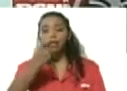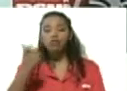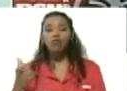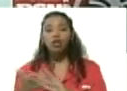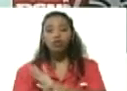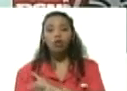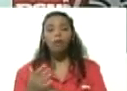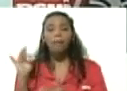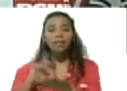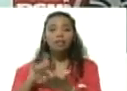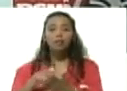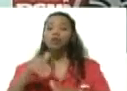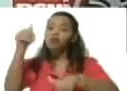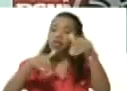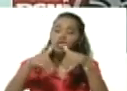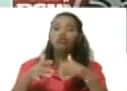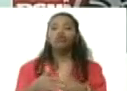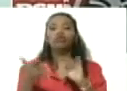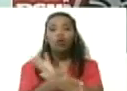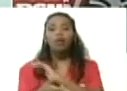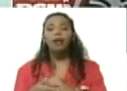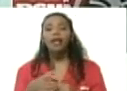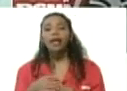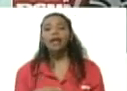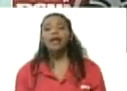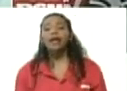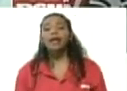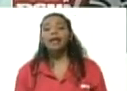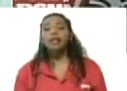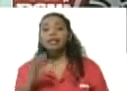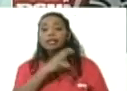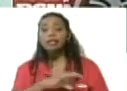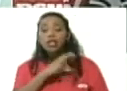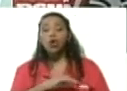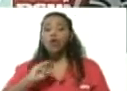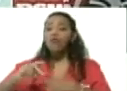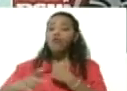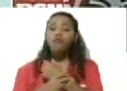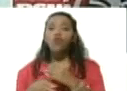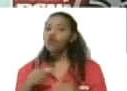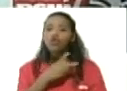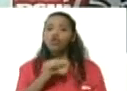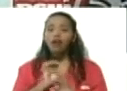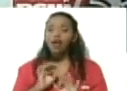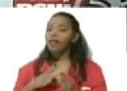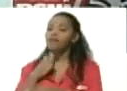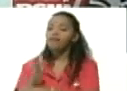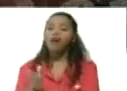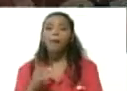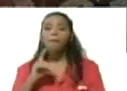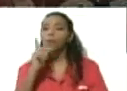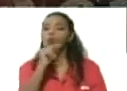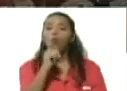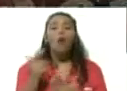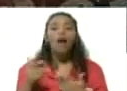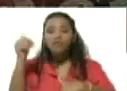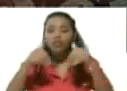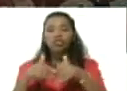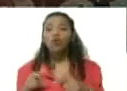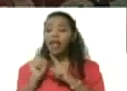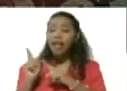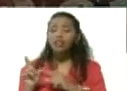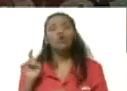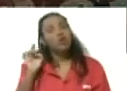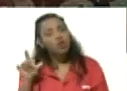hubo quórum y que hubo votación y que el señor Guaidó no fue porque no tenía los votos. Eso lo dijo Telesur, eso es lo que les